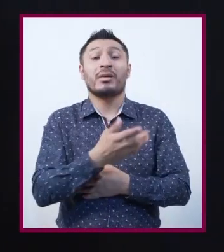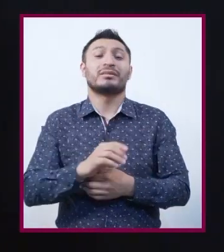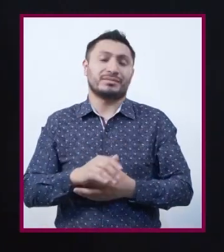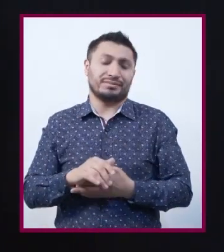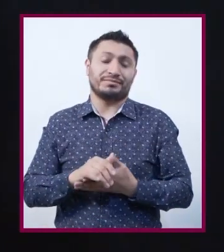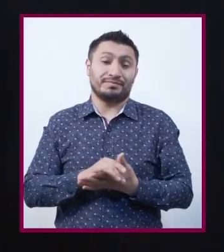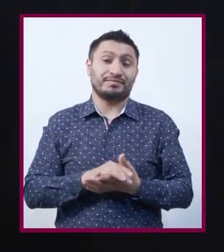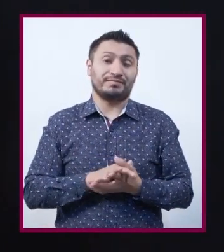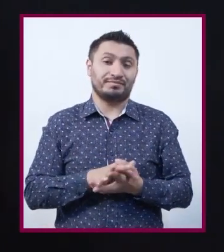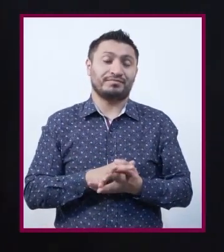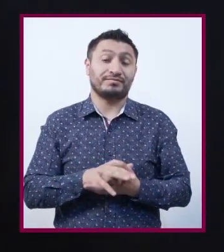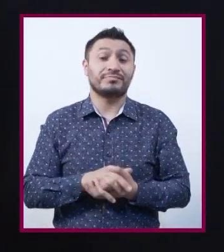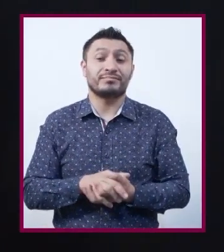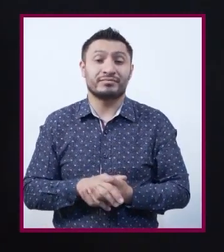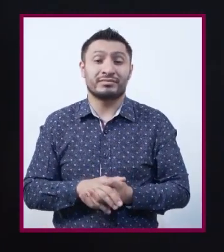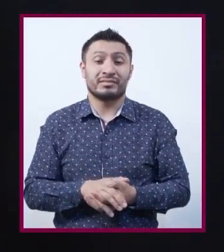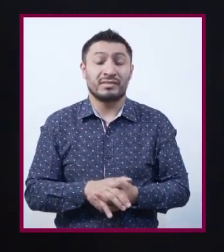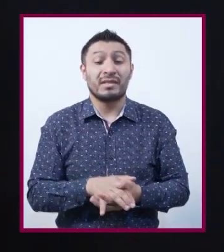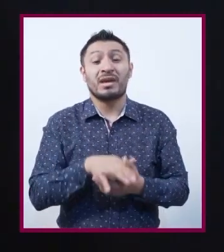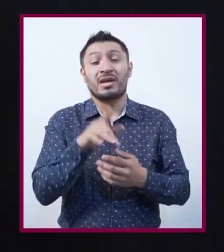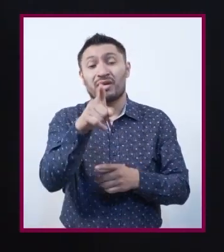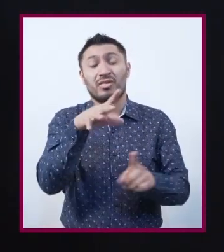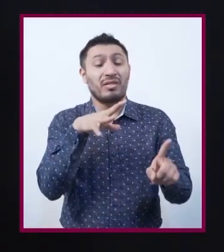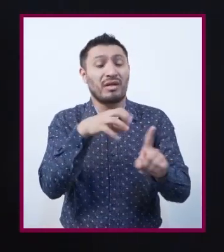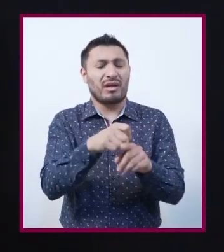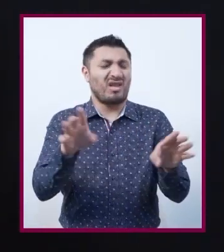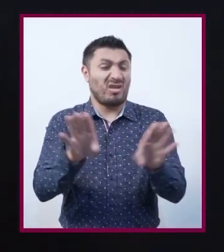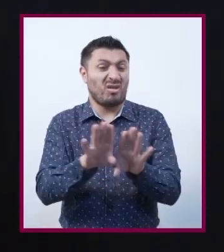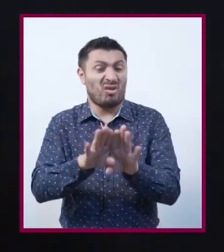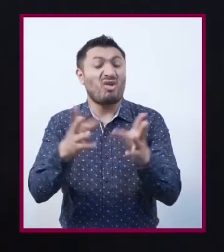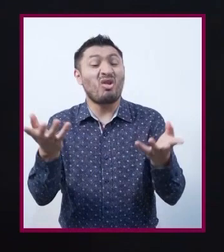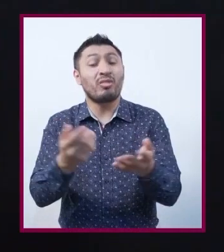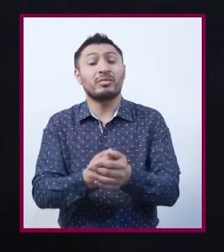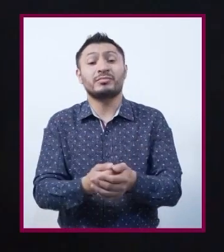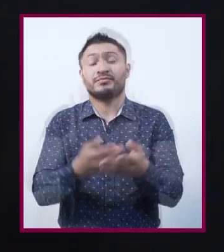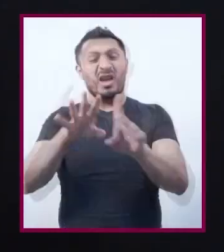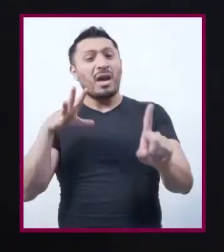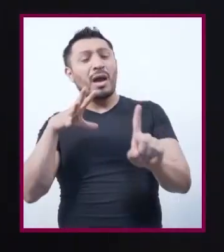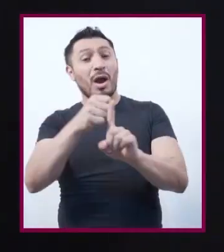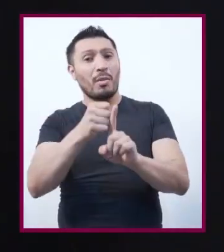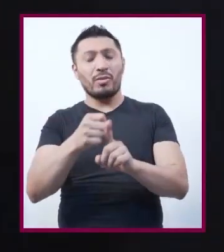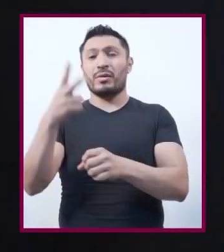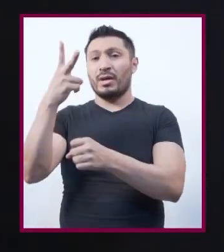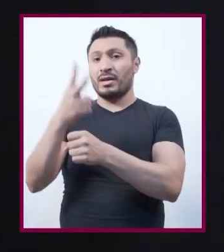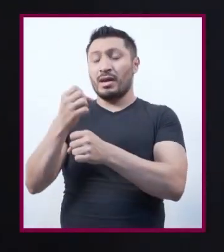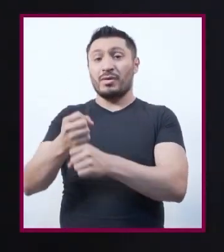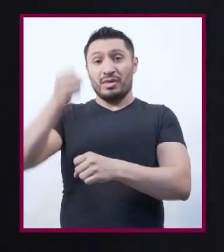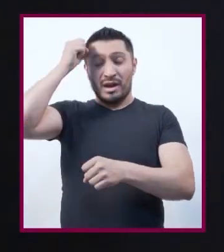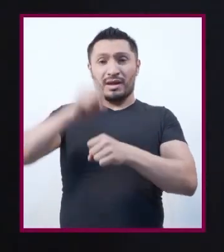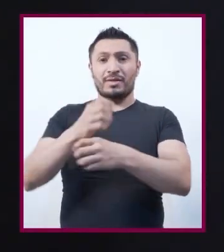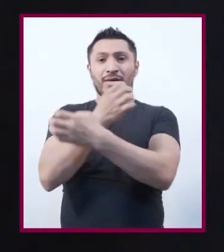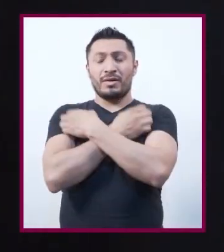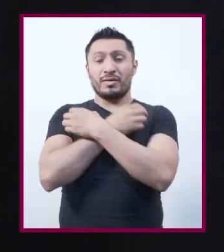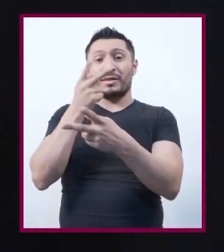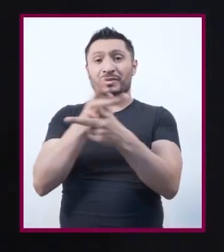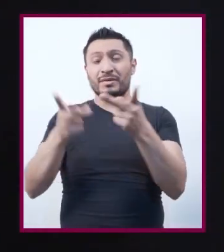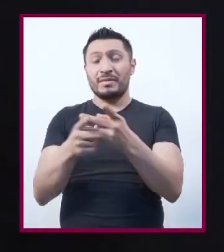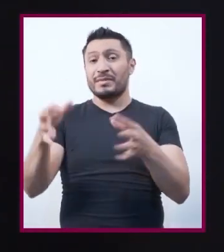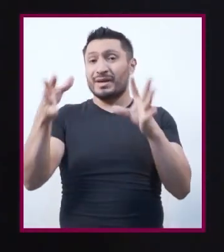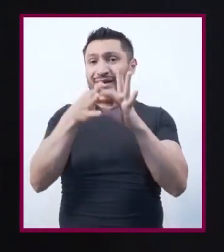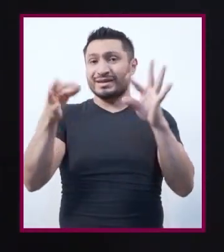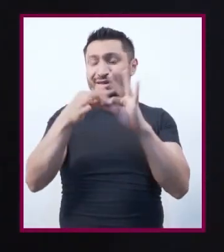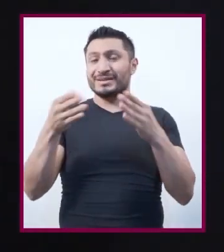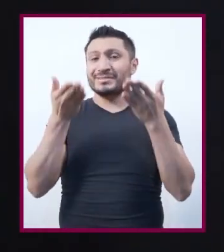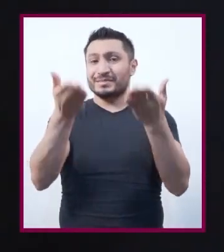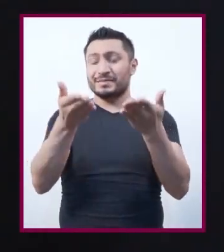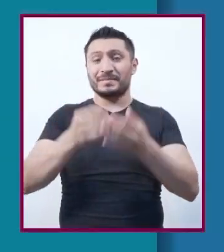adaptarse, sin olvidar las bases de una buena formación. ¿Cómo conseguirlo? El subsecretario de Educación Media Superior nos